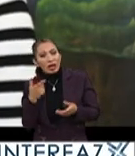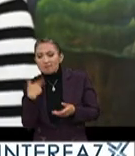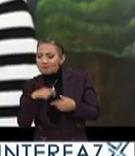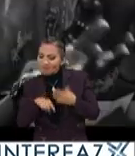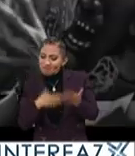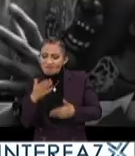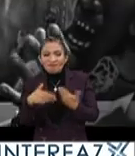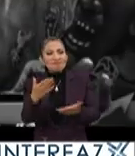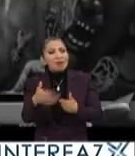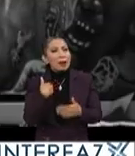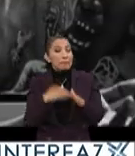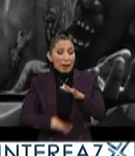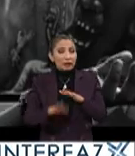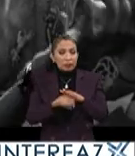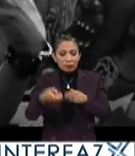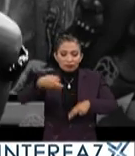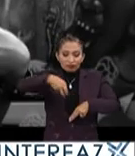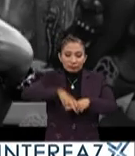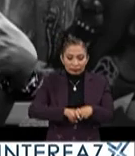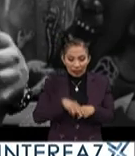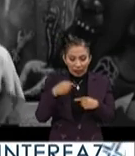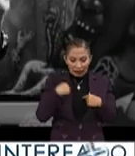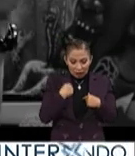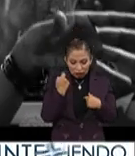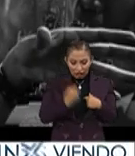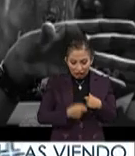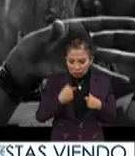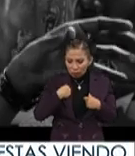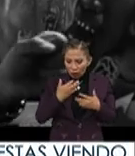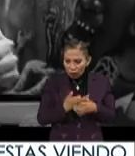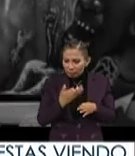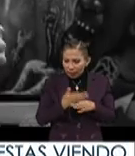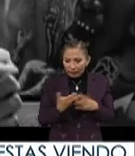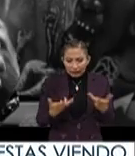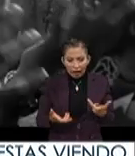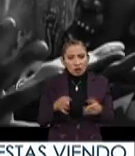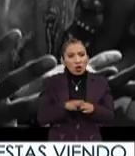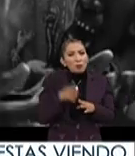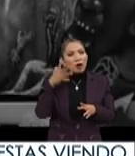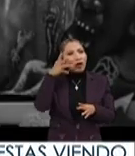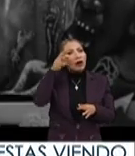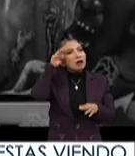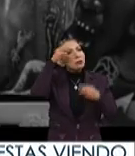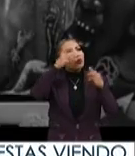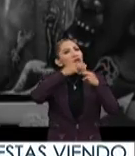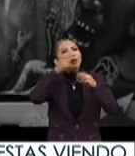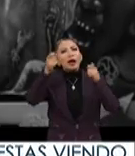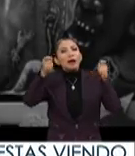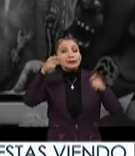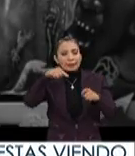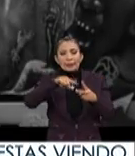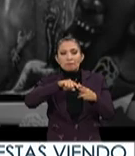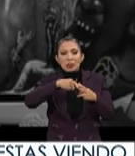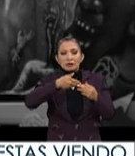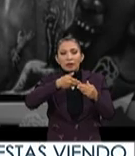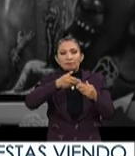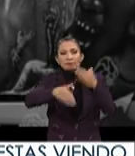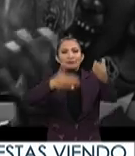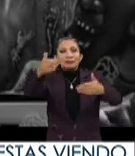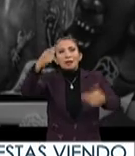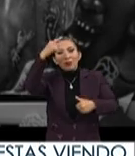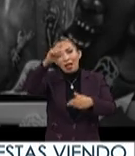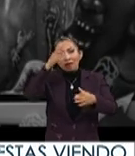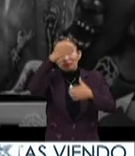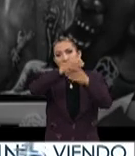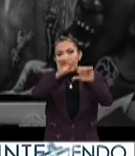rienda suelta. Es básico centrarse en quién es uno, dónde uno está parado y cómo uno ve al mundo. Creo que ese es el punto de partida básico para